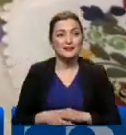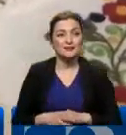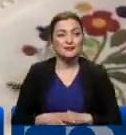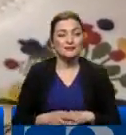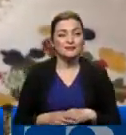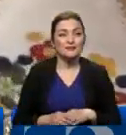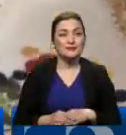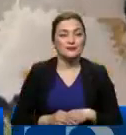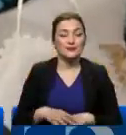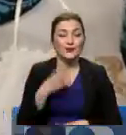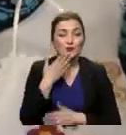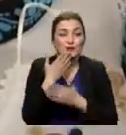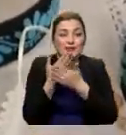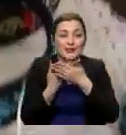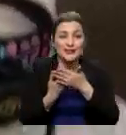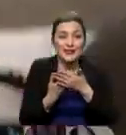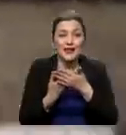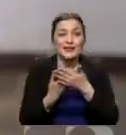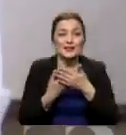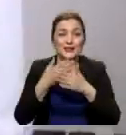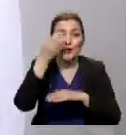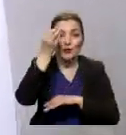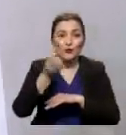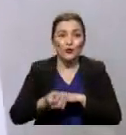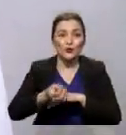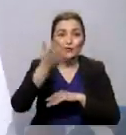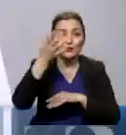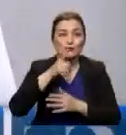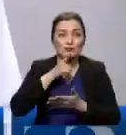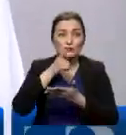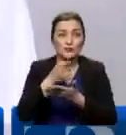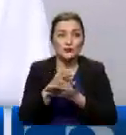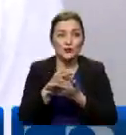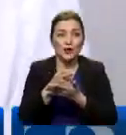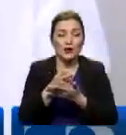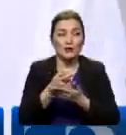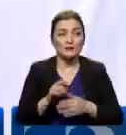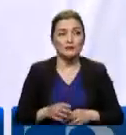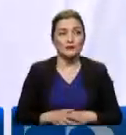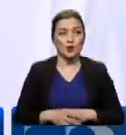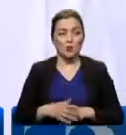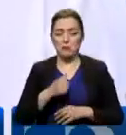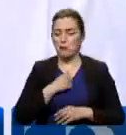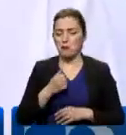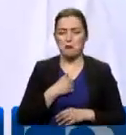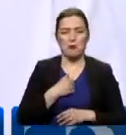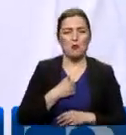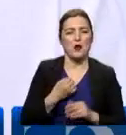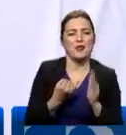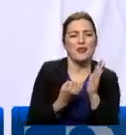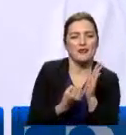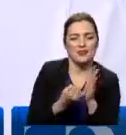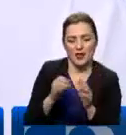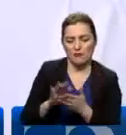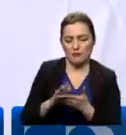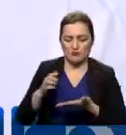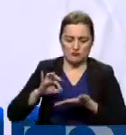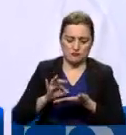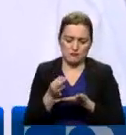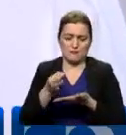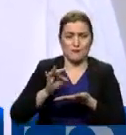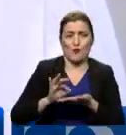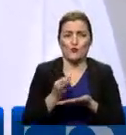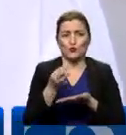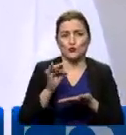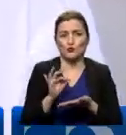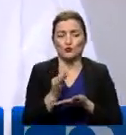Zuleta. Muchísimas gracias, muy buenos días. Sí, justamente la carta de presentación de dentro de Zuleta son los bordados hechos a mano, que tiene una